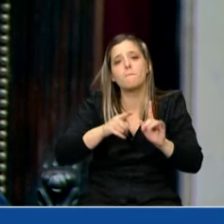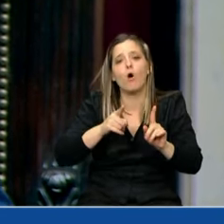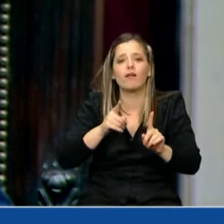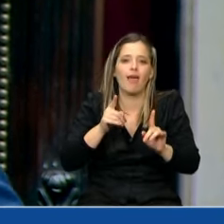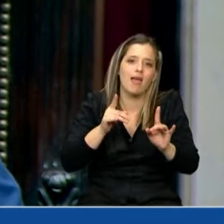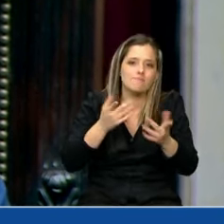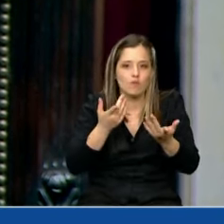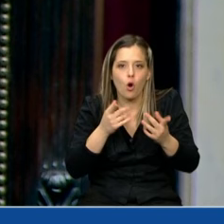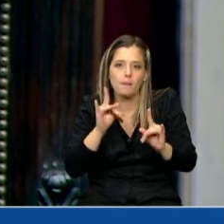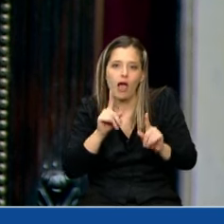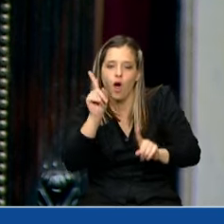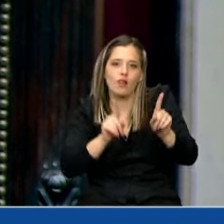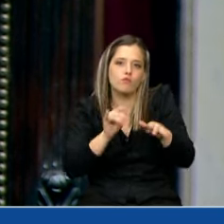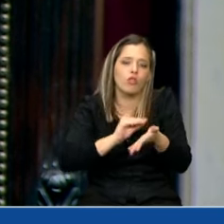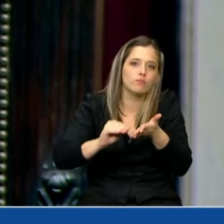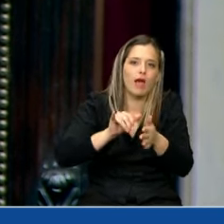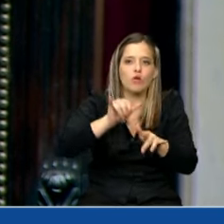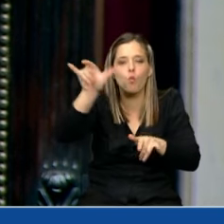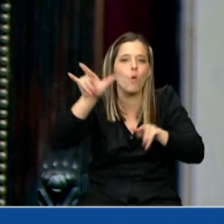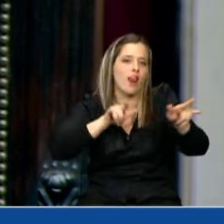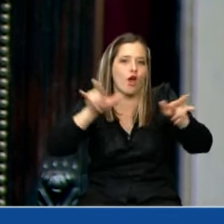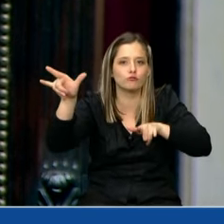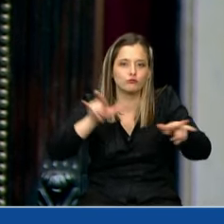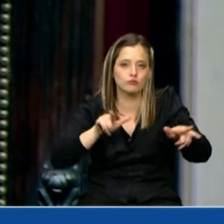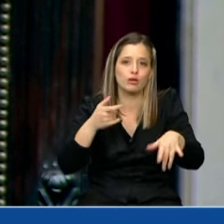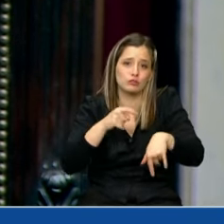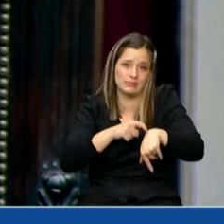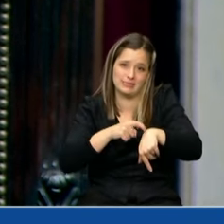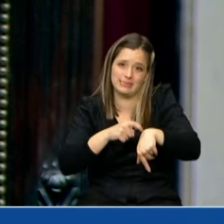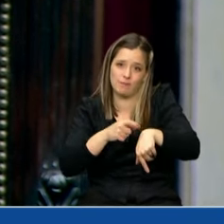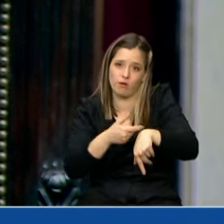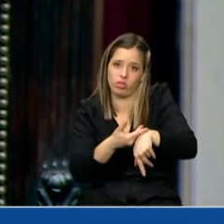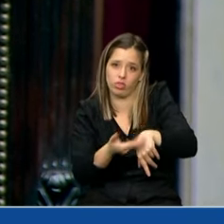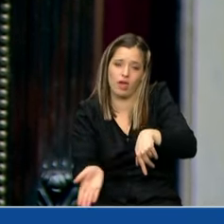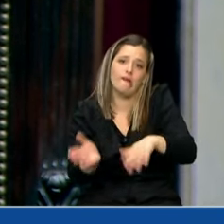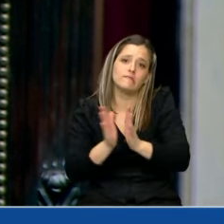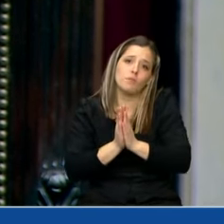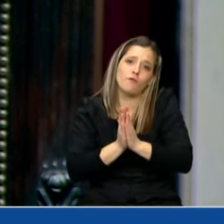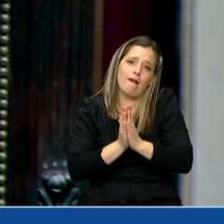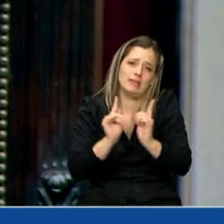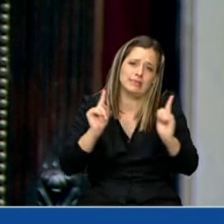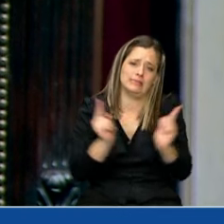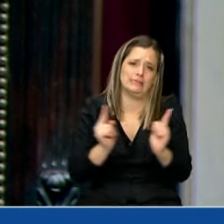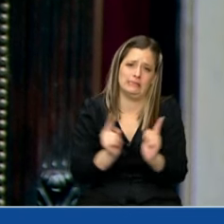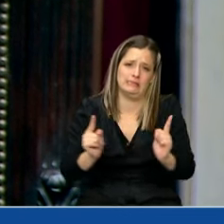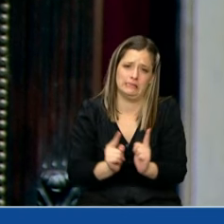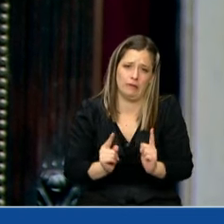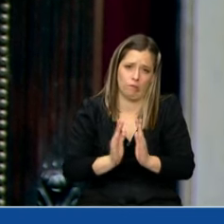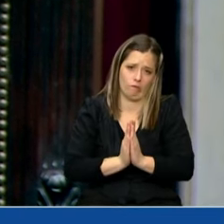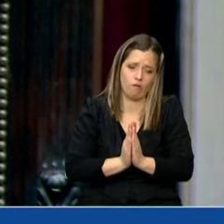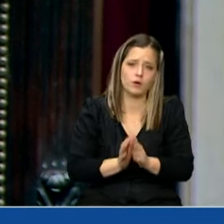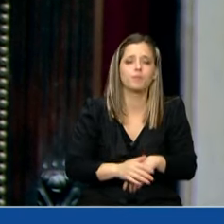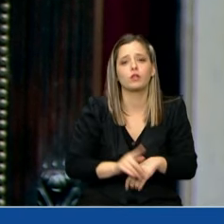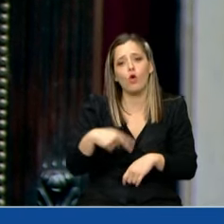y y de término tarde esta sesión por eso les pido por favor ceñirse lo más posible al tiempo acordado